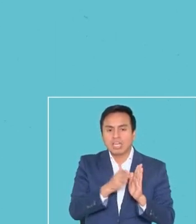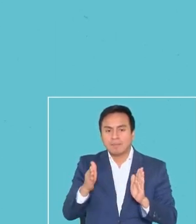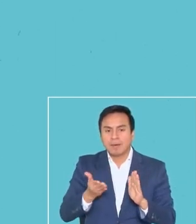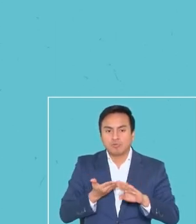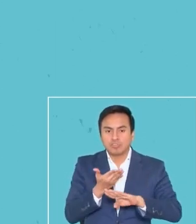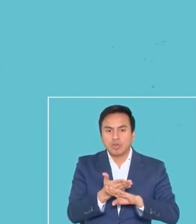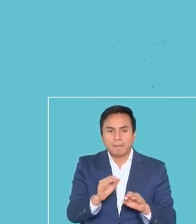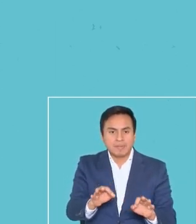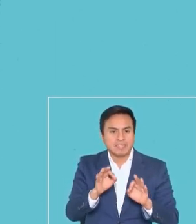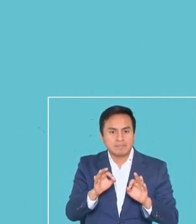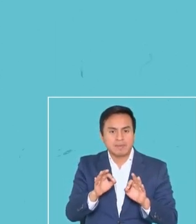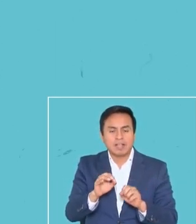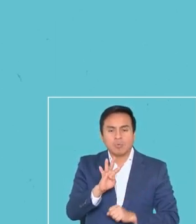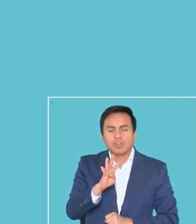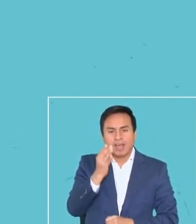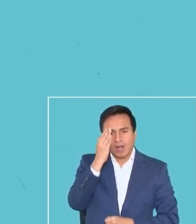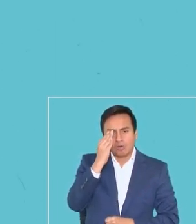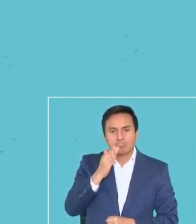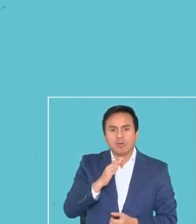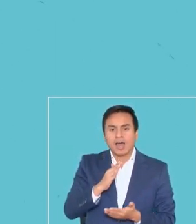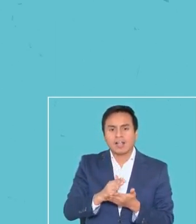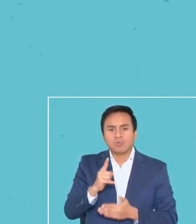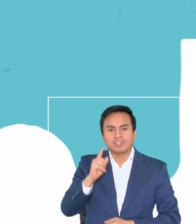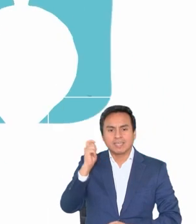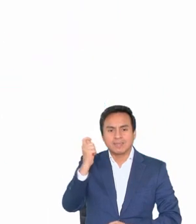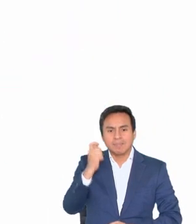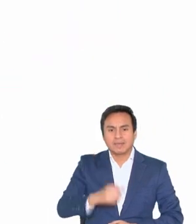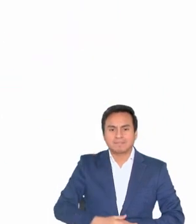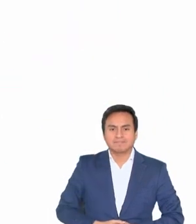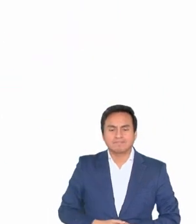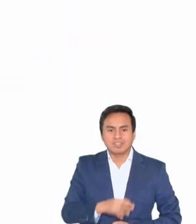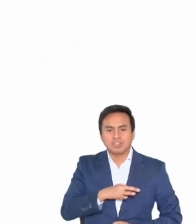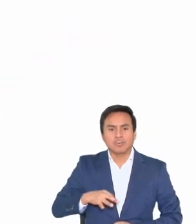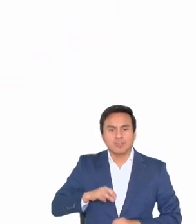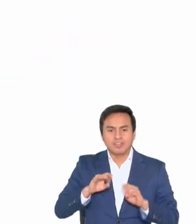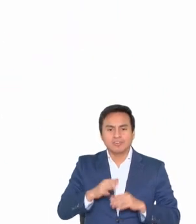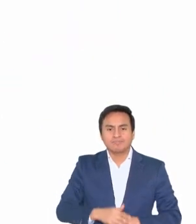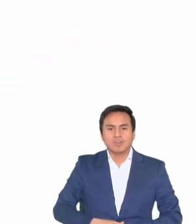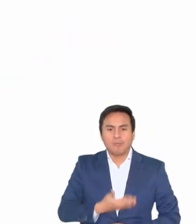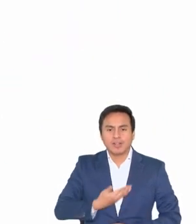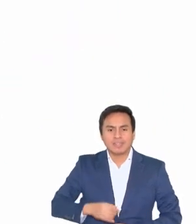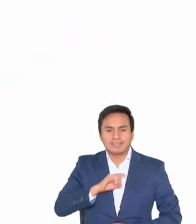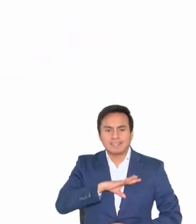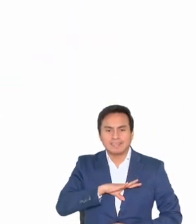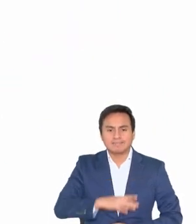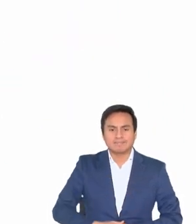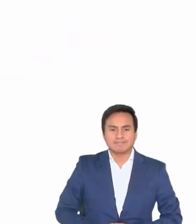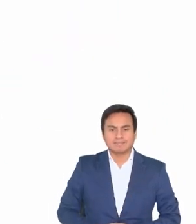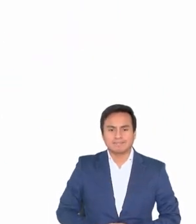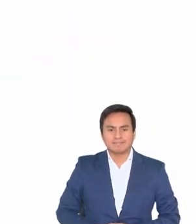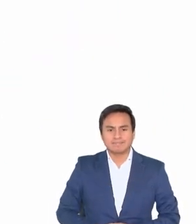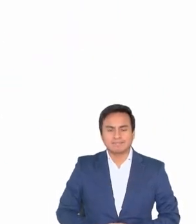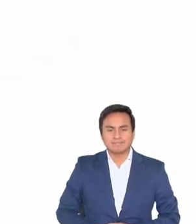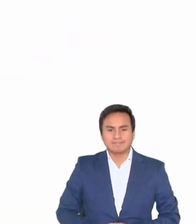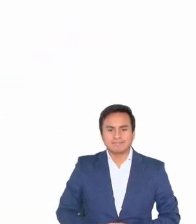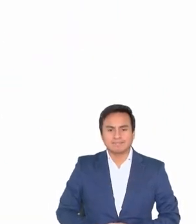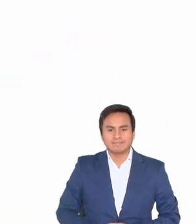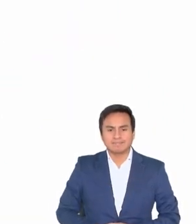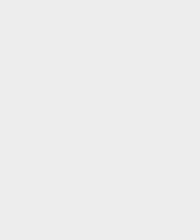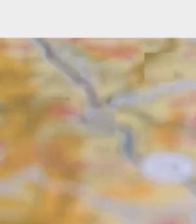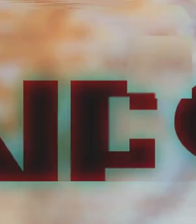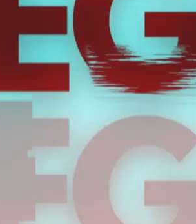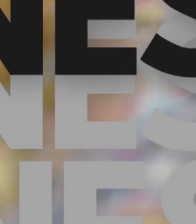2024, etapa de postulación principal del 4 de agosto al 1 de septiembre. Ministerio de Educación, Gobierno de Chile.